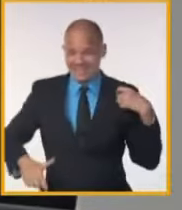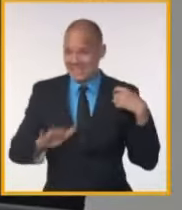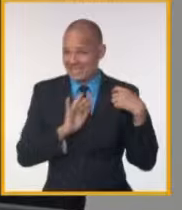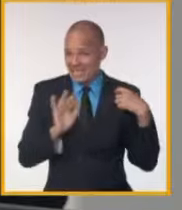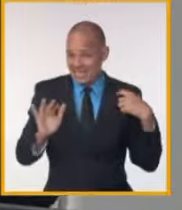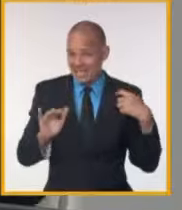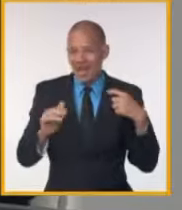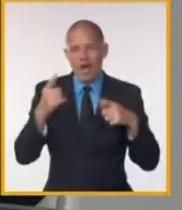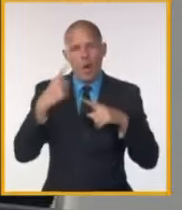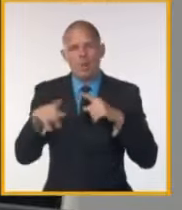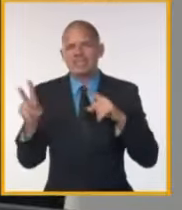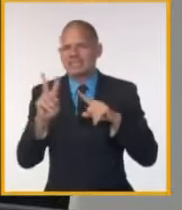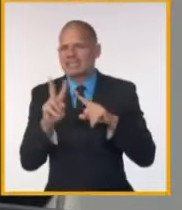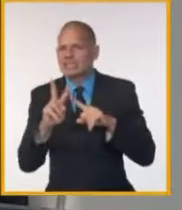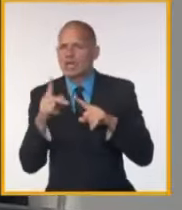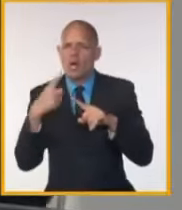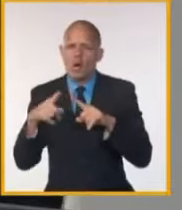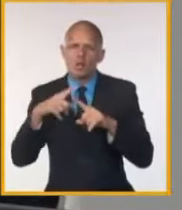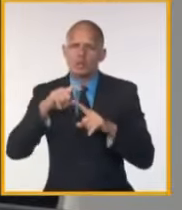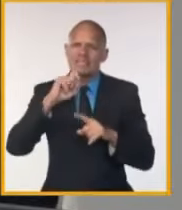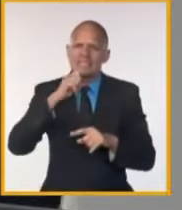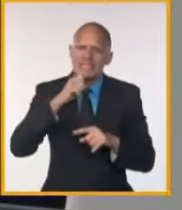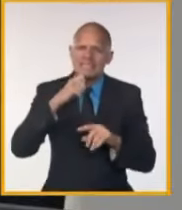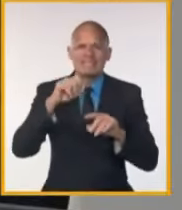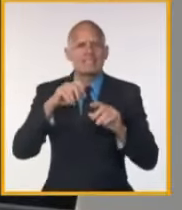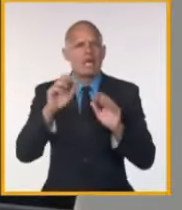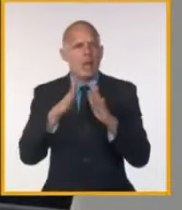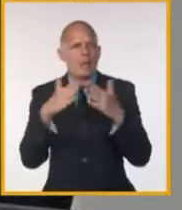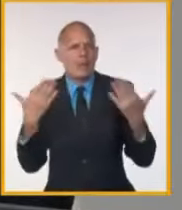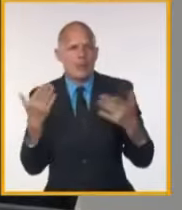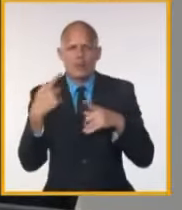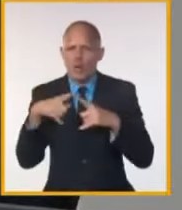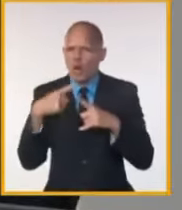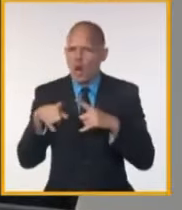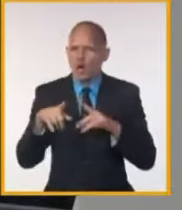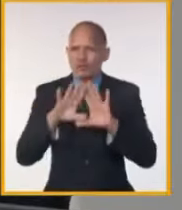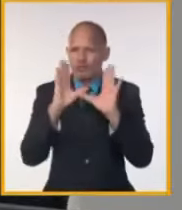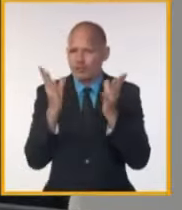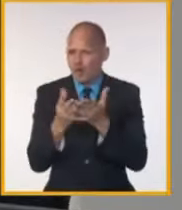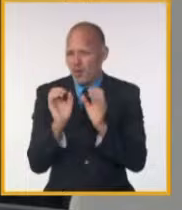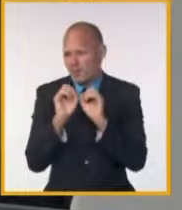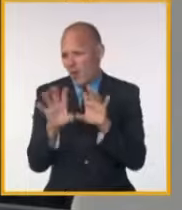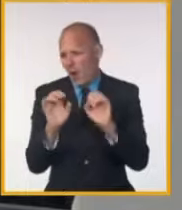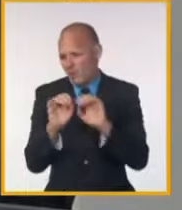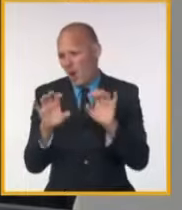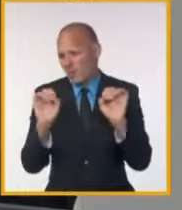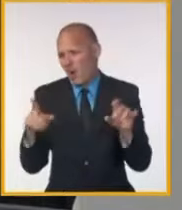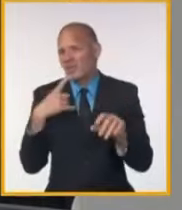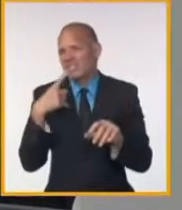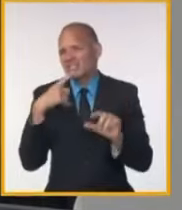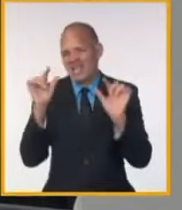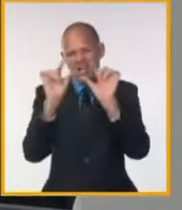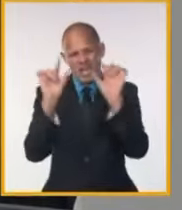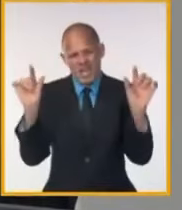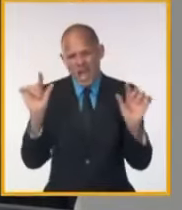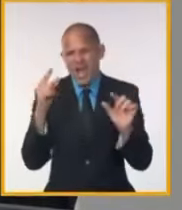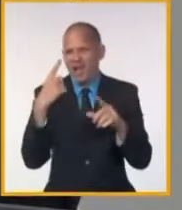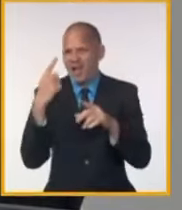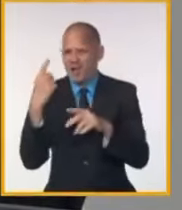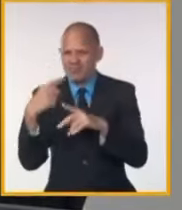y que forman opinión y que transmiten en New York Times Washington post han estado publicando editoriales han estado